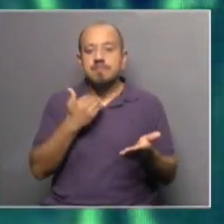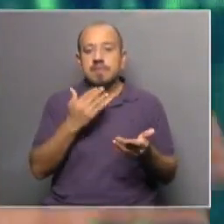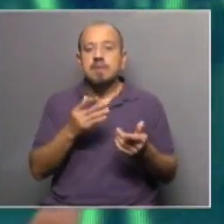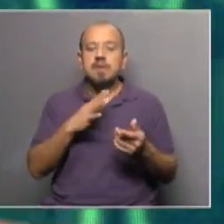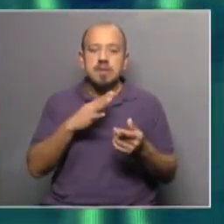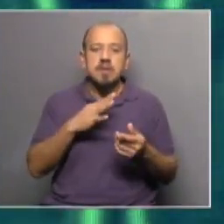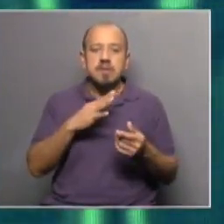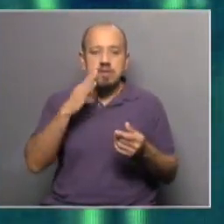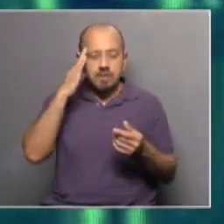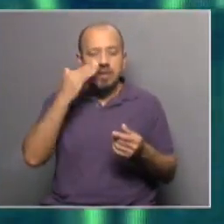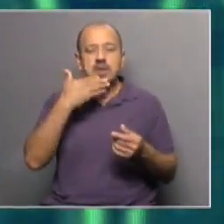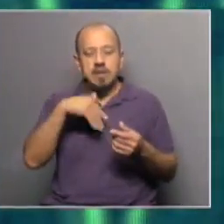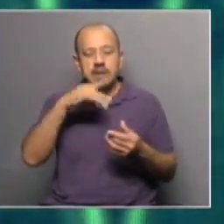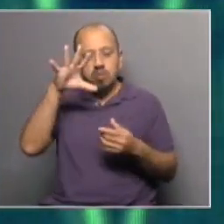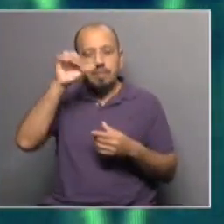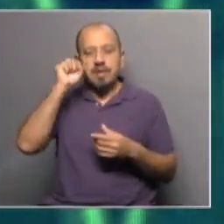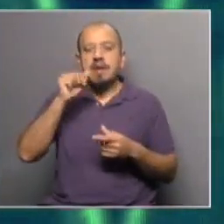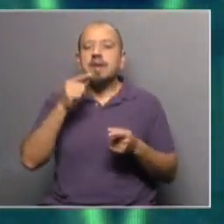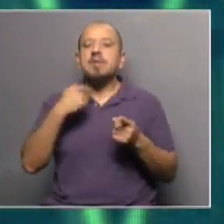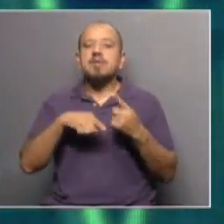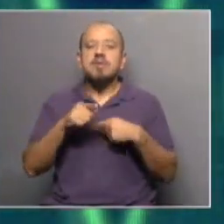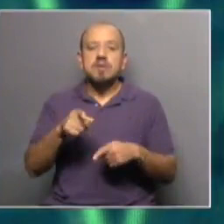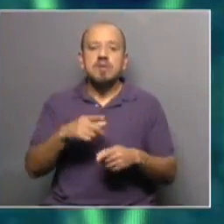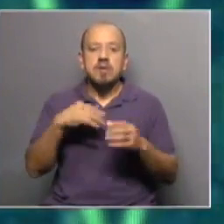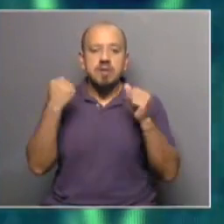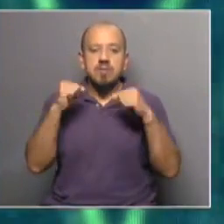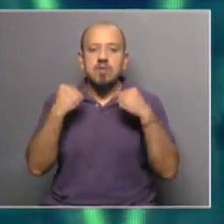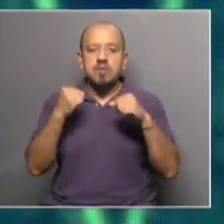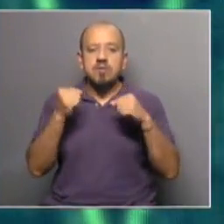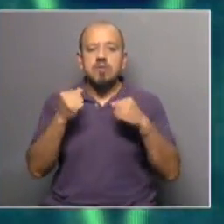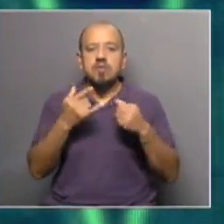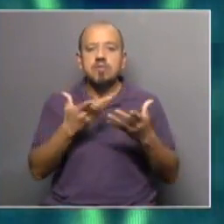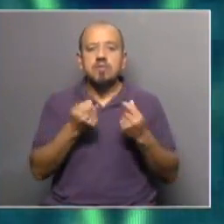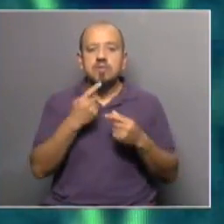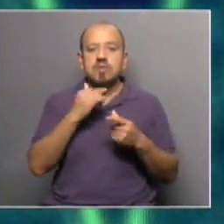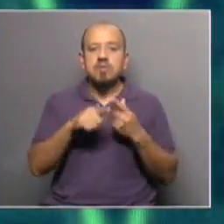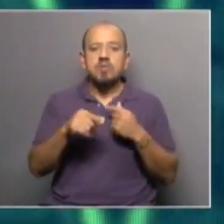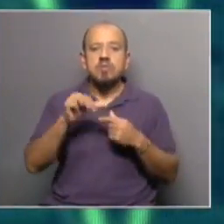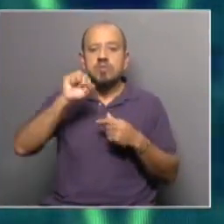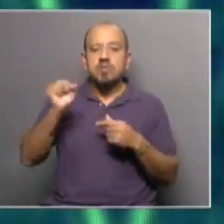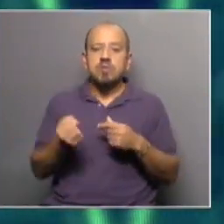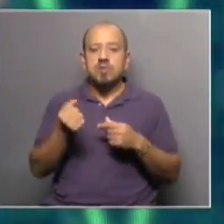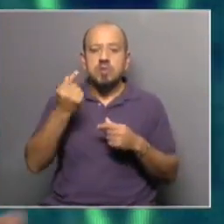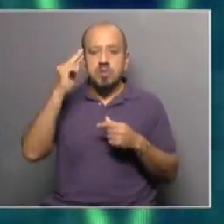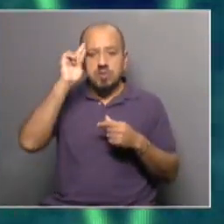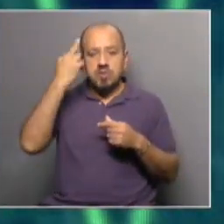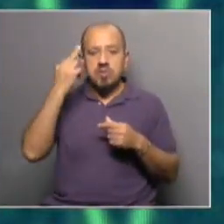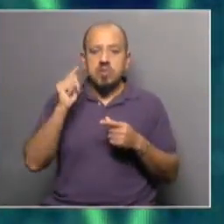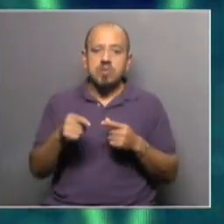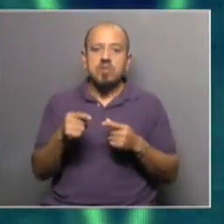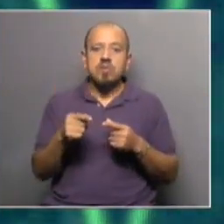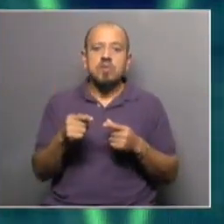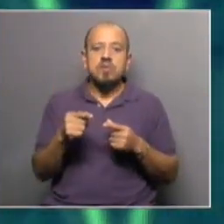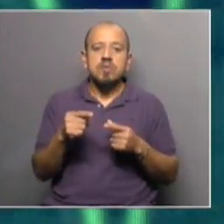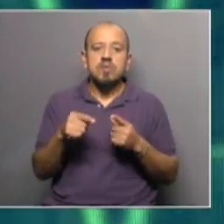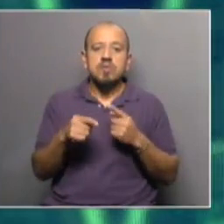pararse, contextualizar, mirar, ¿no? Y también el deporte ha ayudado muchas cosas a crecer. Yo puse el caso de Sudáfrica, pero en Uruguay, y cierro con esto, da para mucho, sí, ¿no?